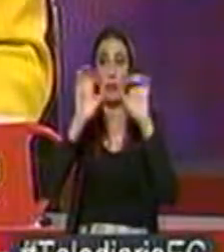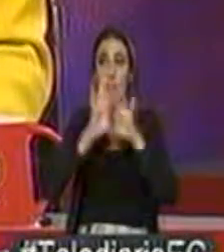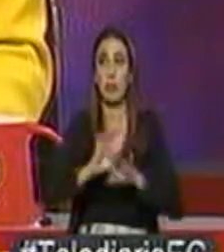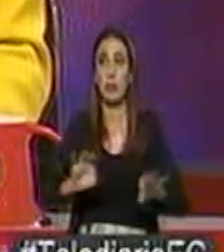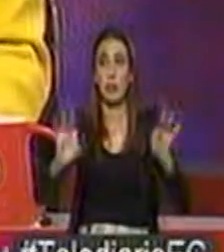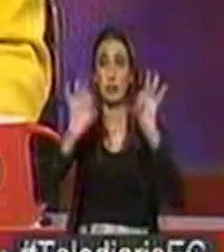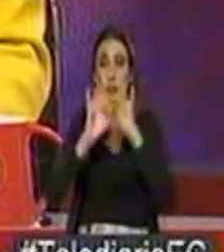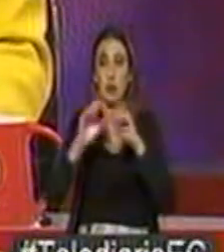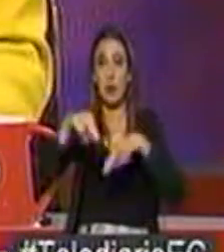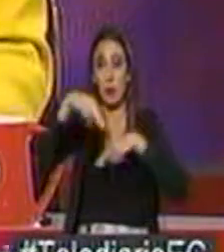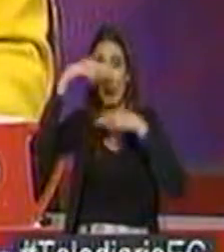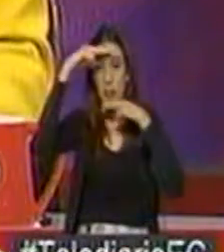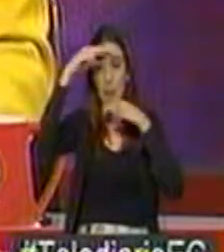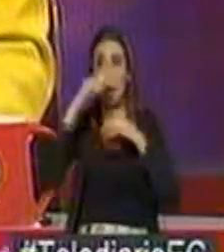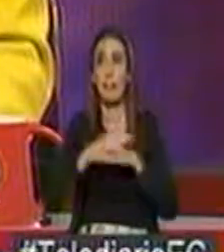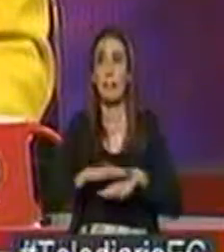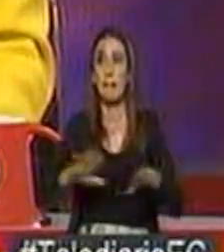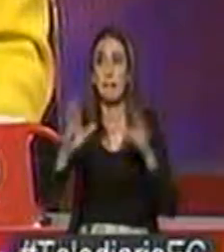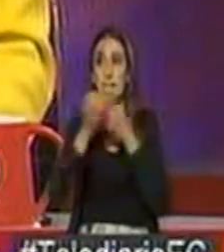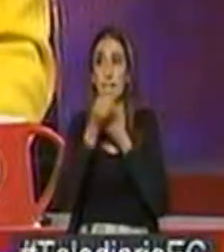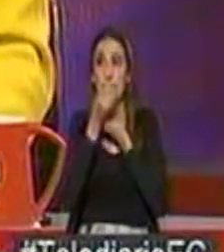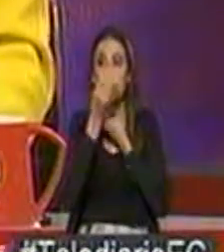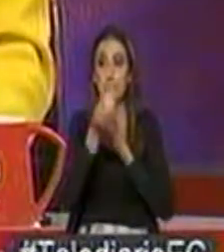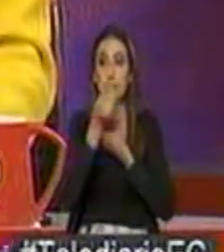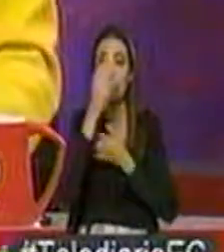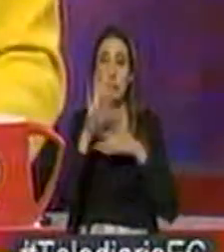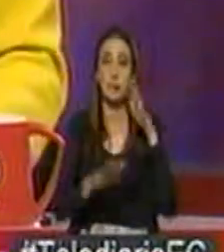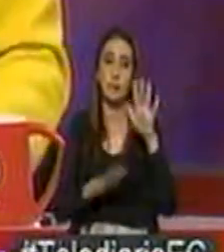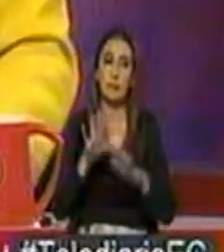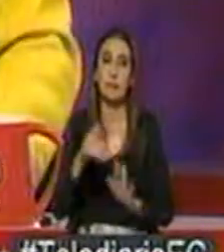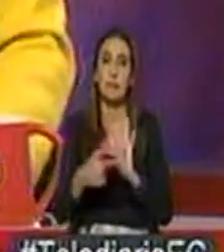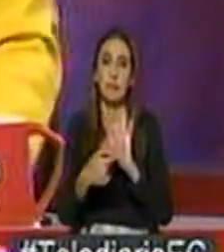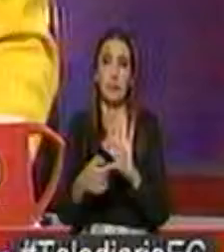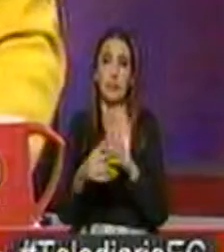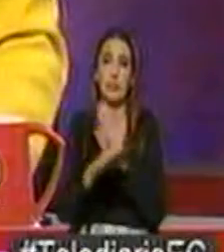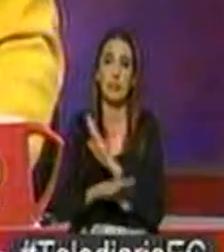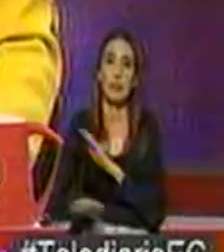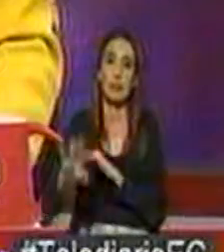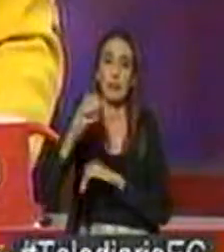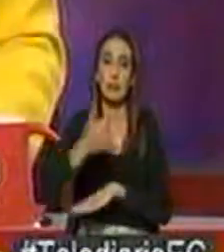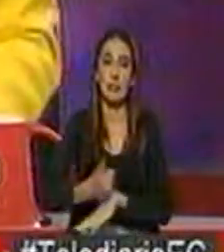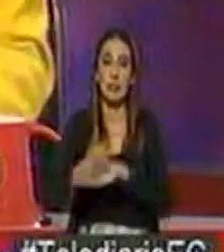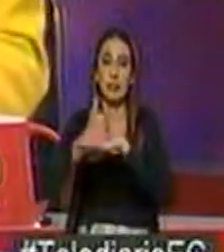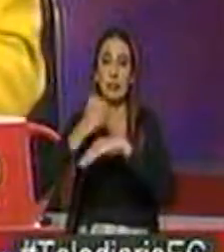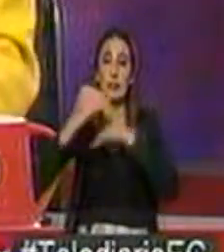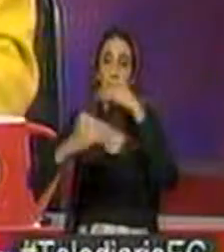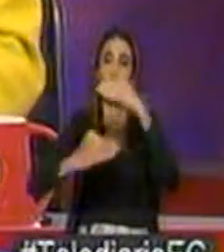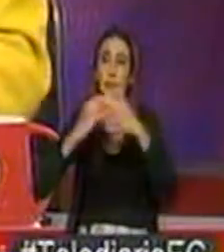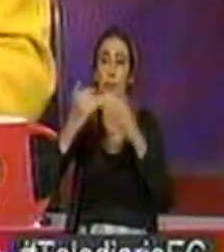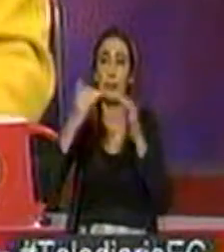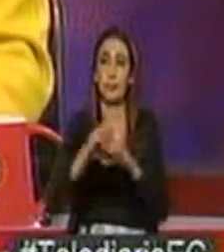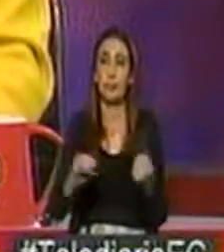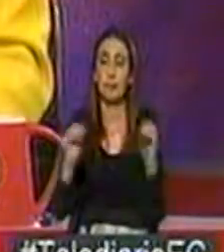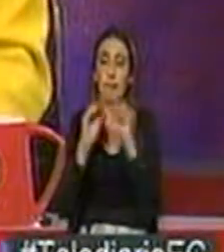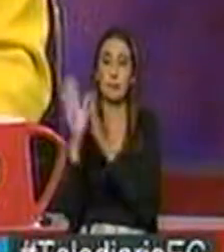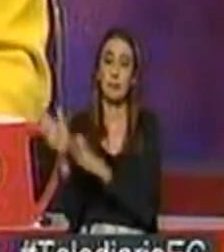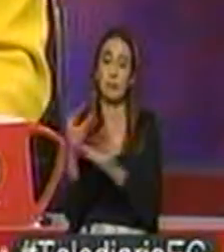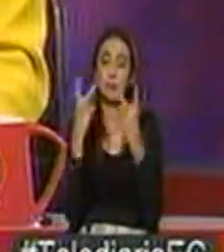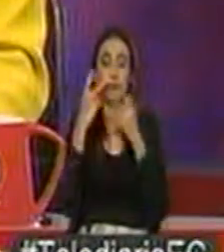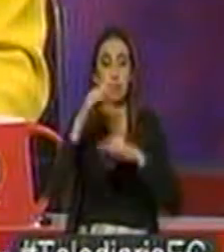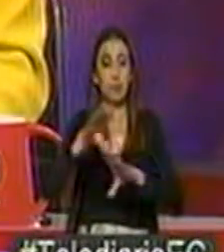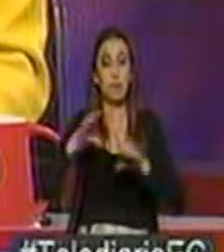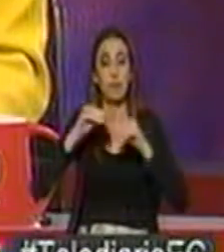emisión de Telediario, para que nos cuente pues cuáles son las primeras apreciaciones que tienen las autoridades de Estado que ya están en este lugar, al